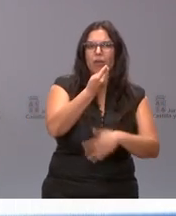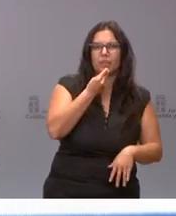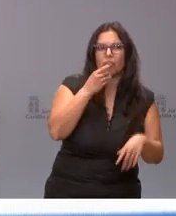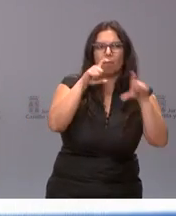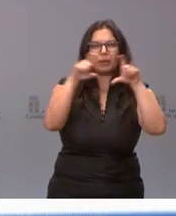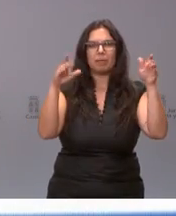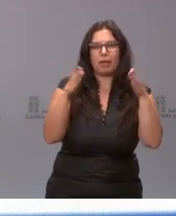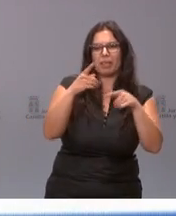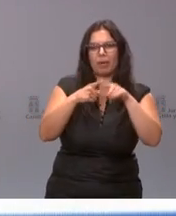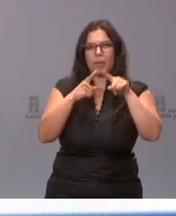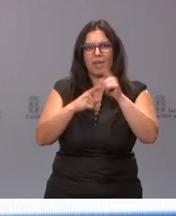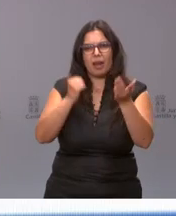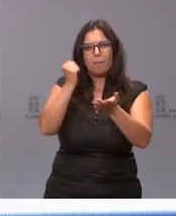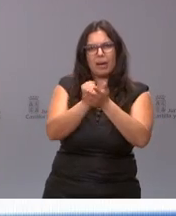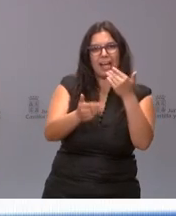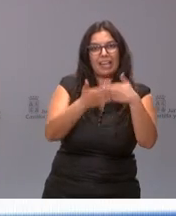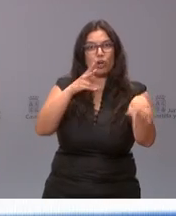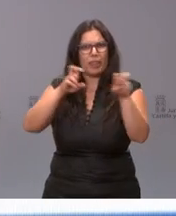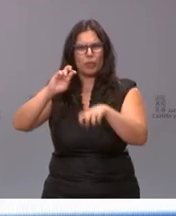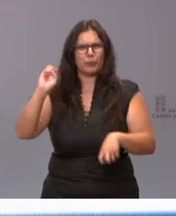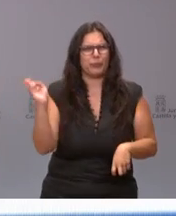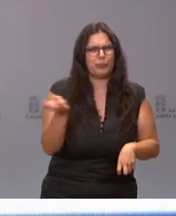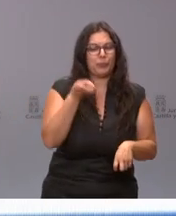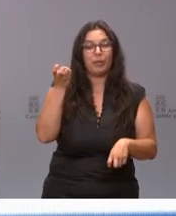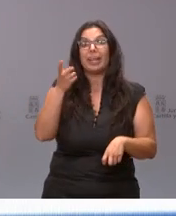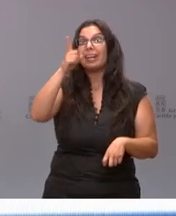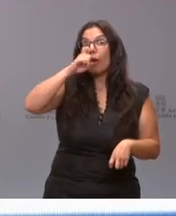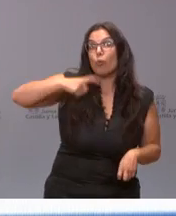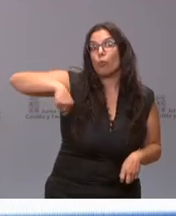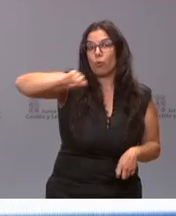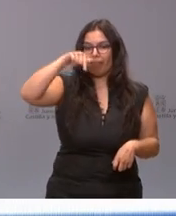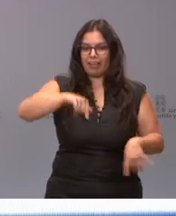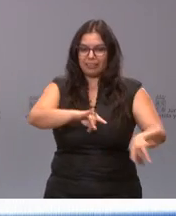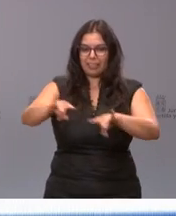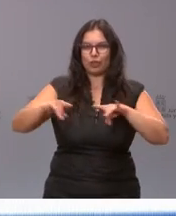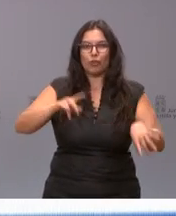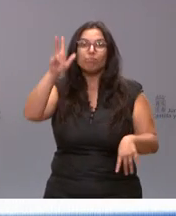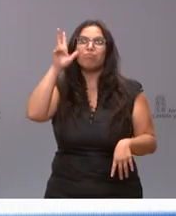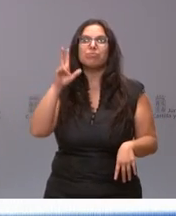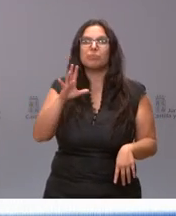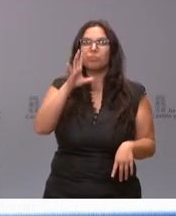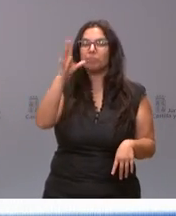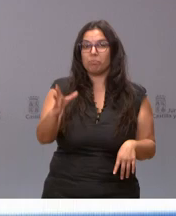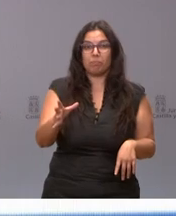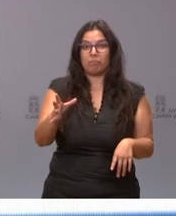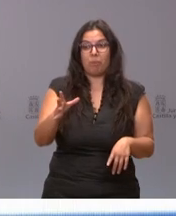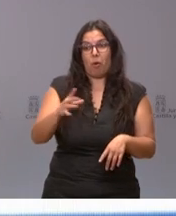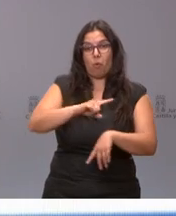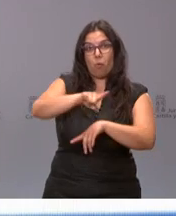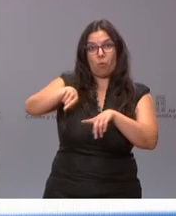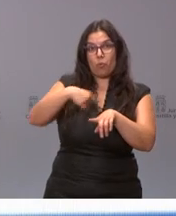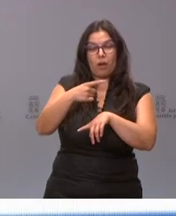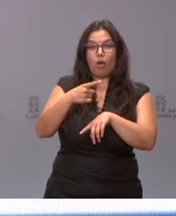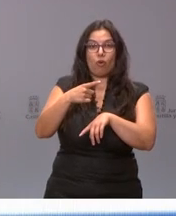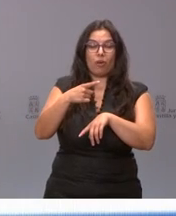marca, de innovación. Recuerden que estamos en un territorio que tiene el privilegio de situarse a apenas una hora del